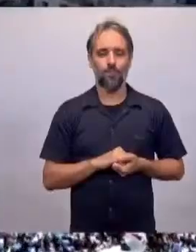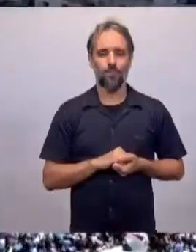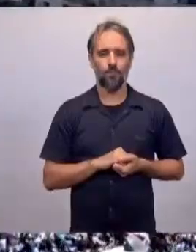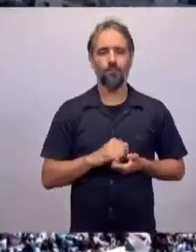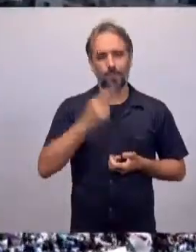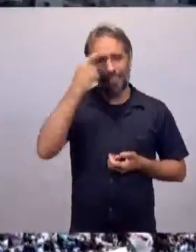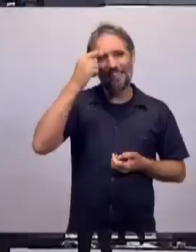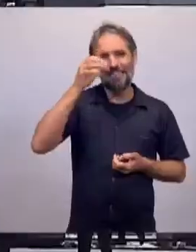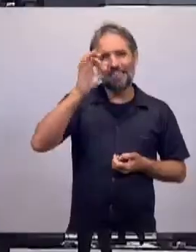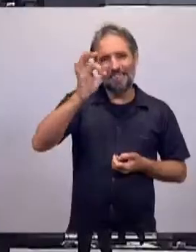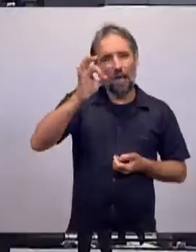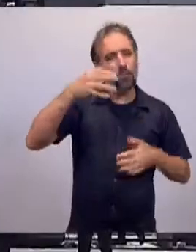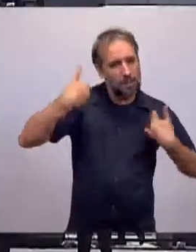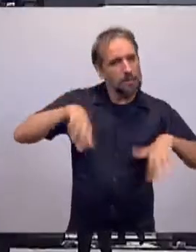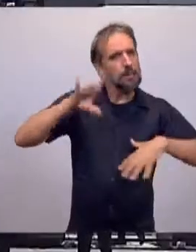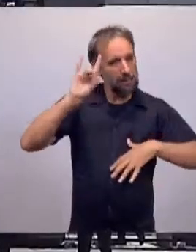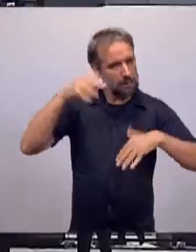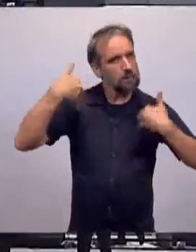Sabemos que será duro,